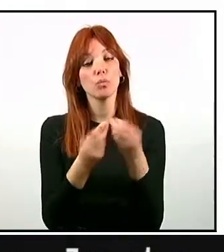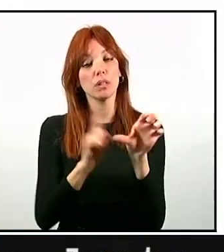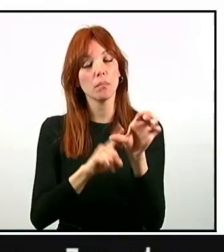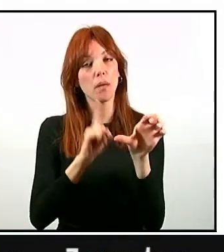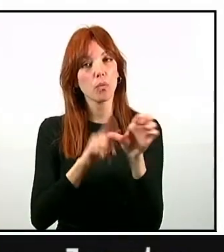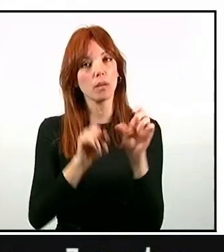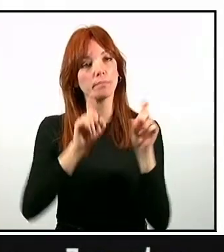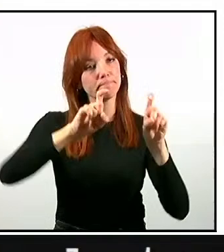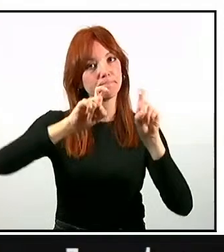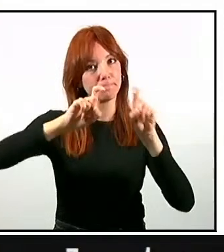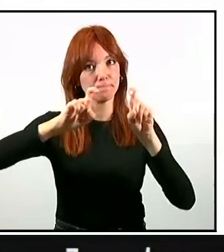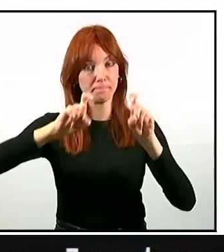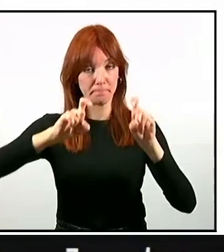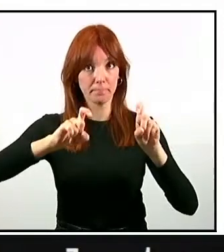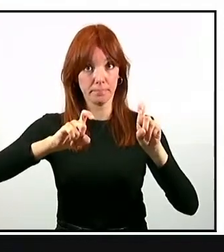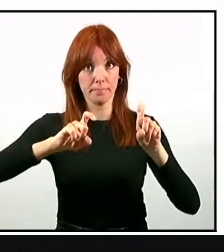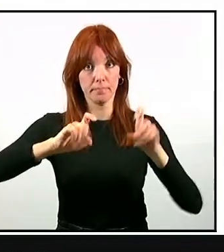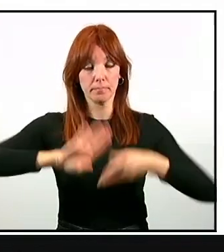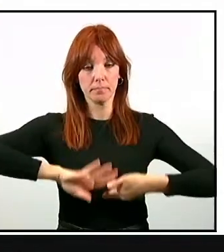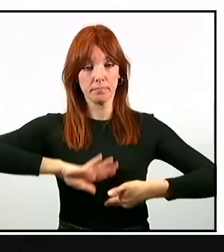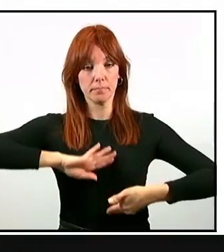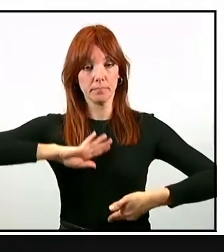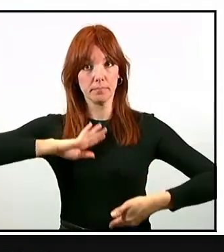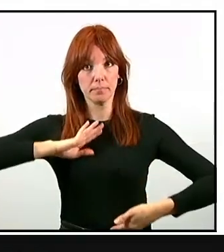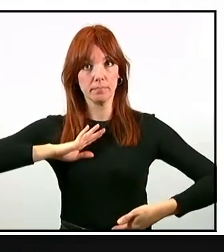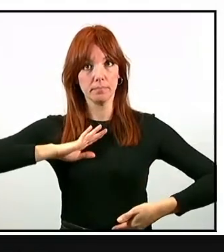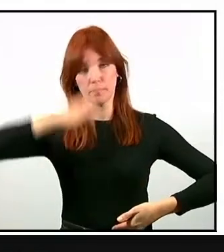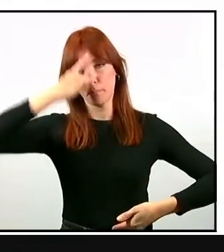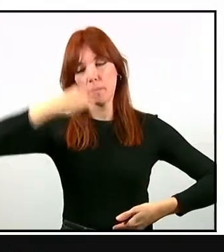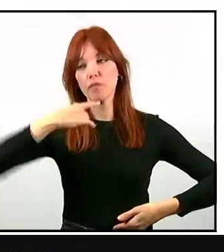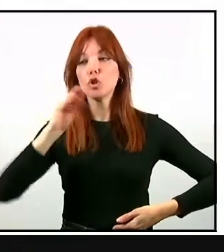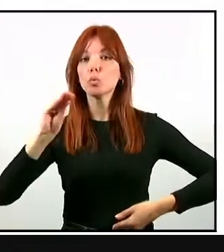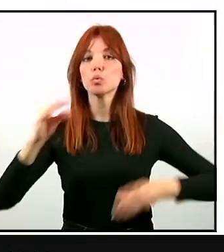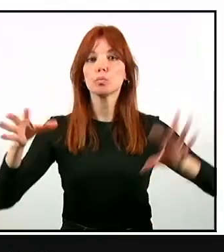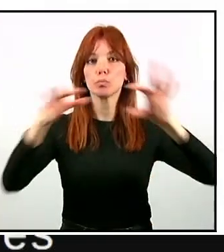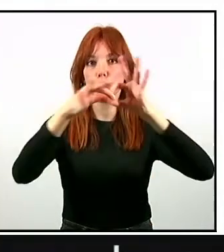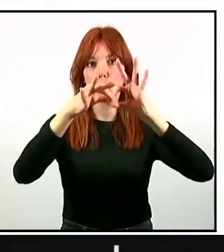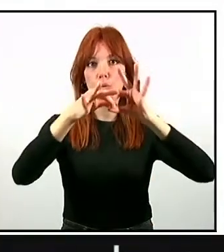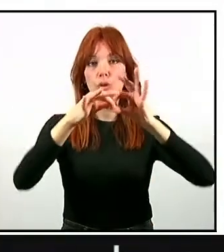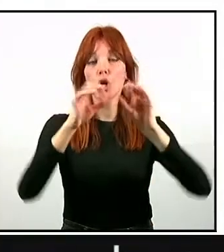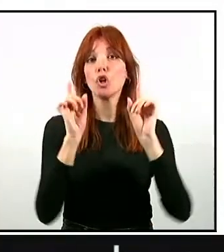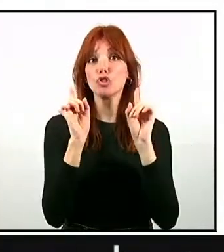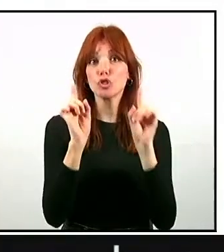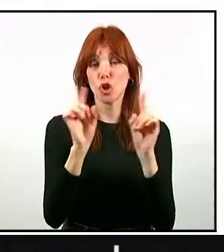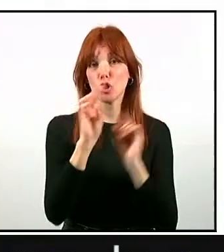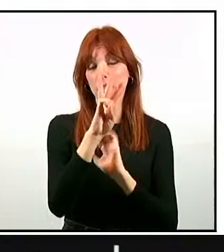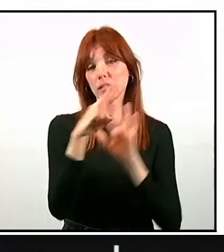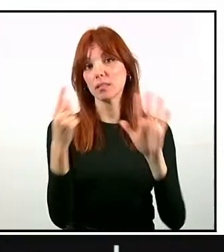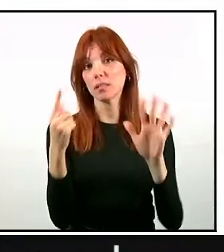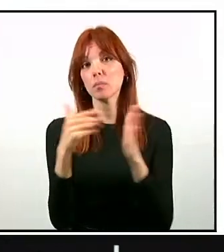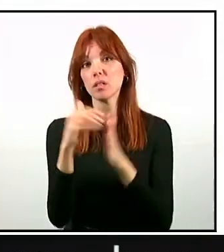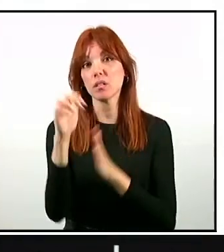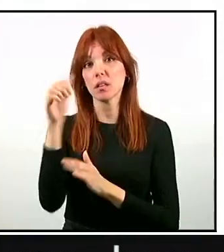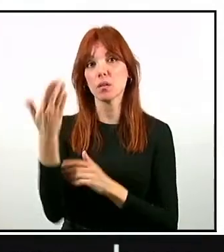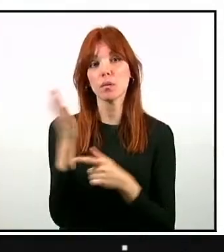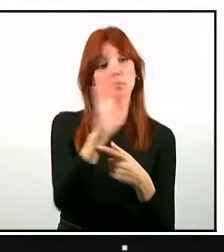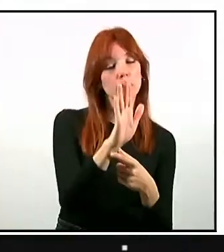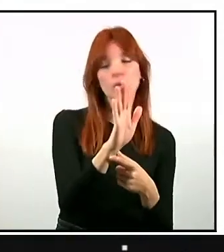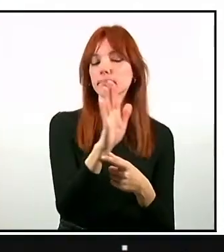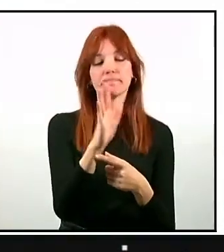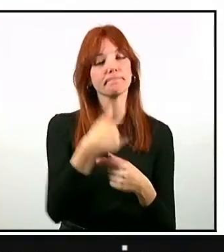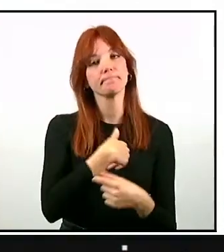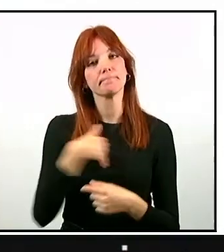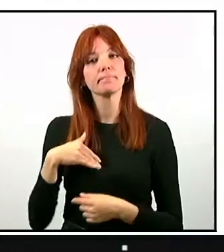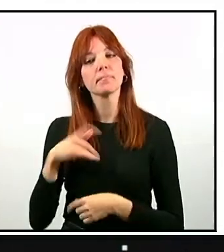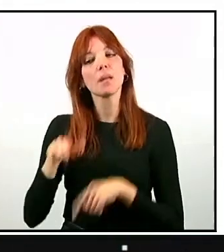ese tipo de empresas es formación a la carta. No solamente lo que hoy hemos traído, estos 36 millones de euros, sino también formación a la